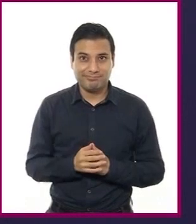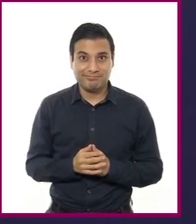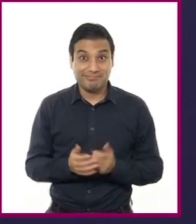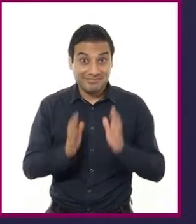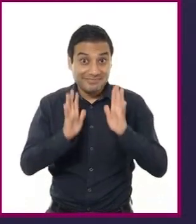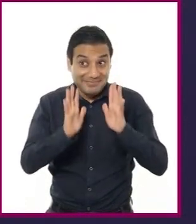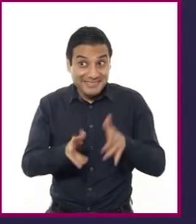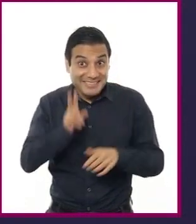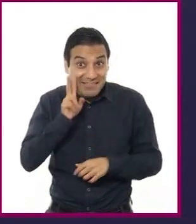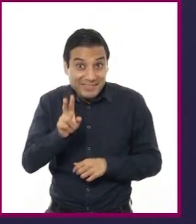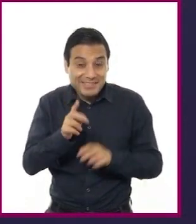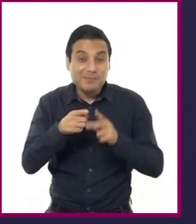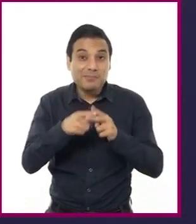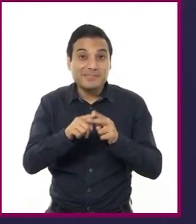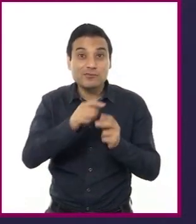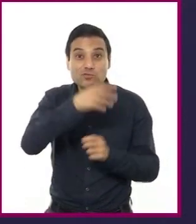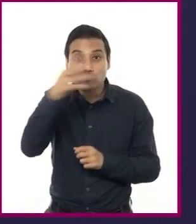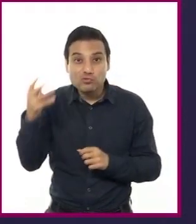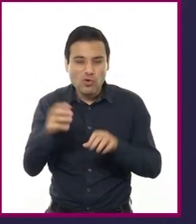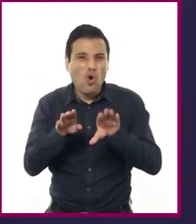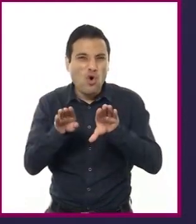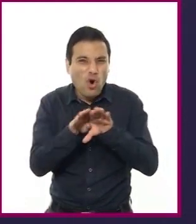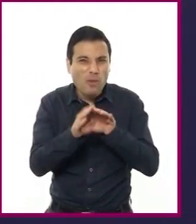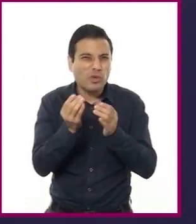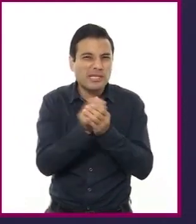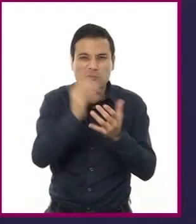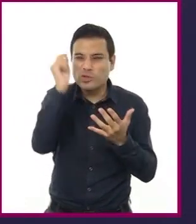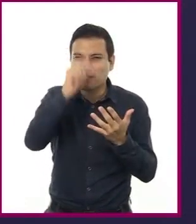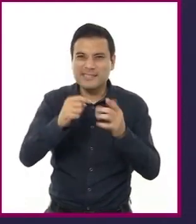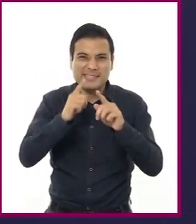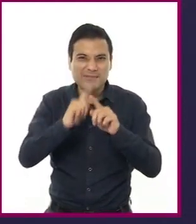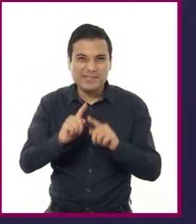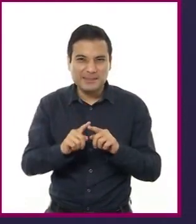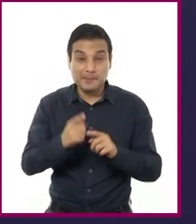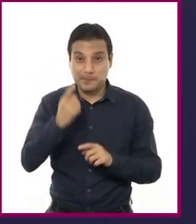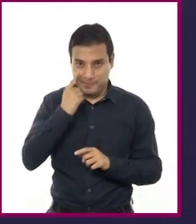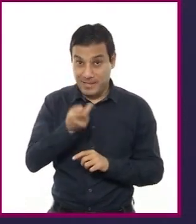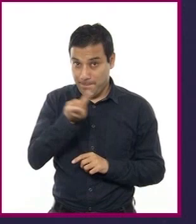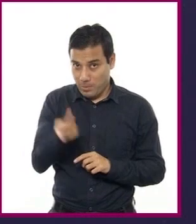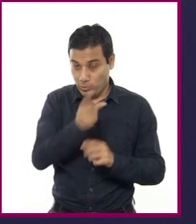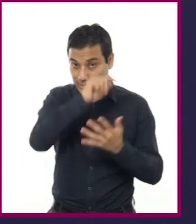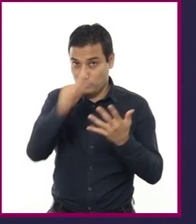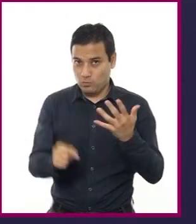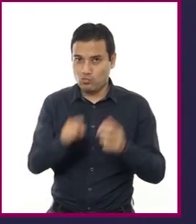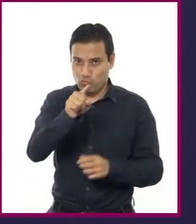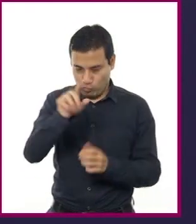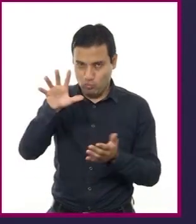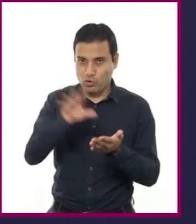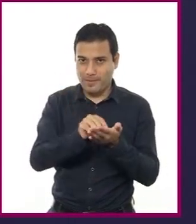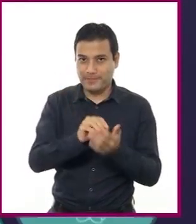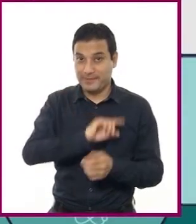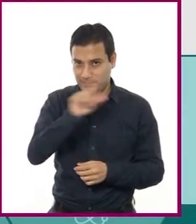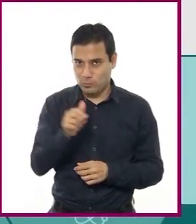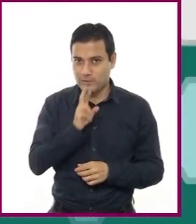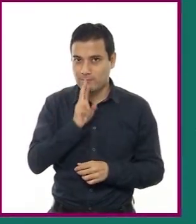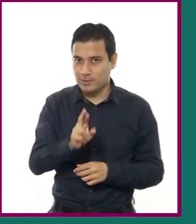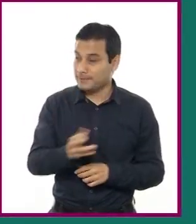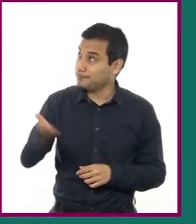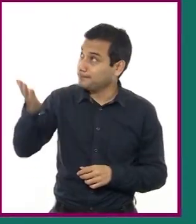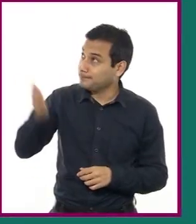los arcoíris y los diferentes tipos que podemos observar, copien las siguientes preguntas en sus cuadernos y